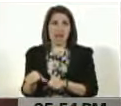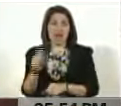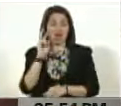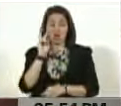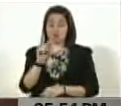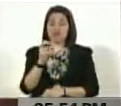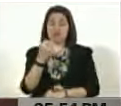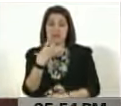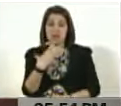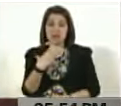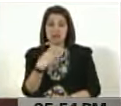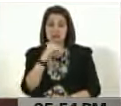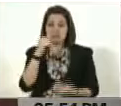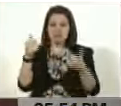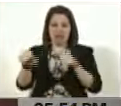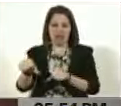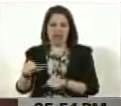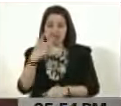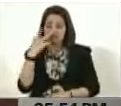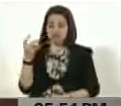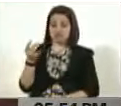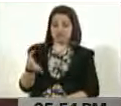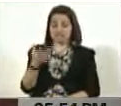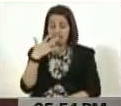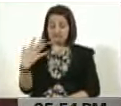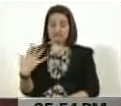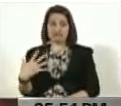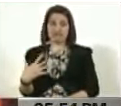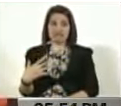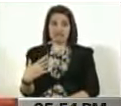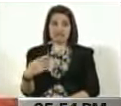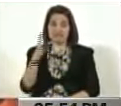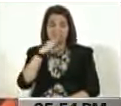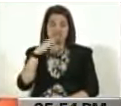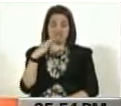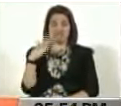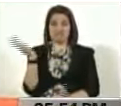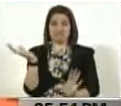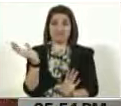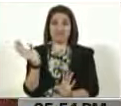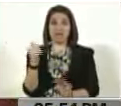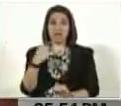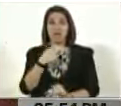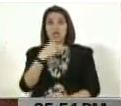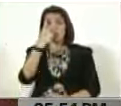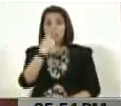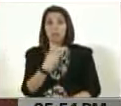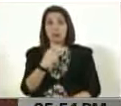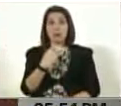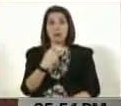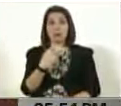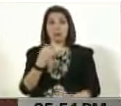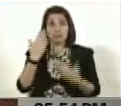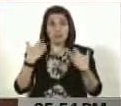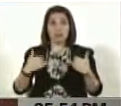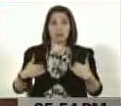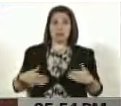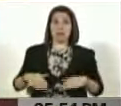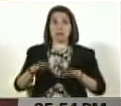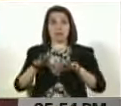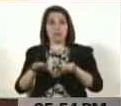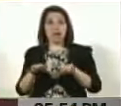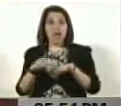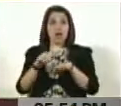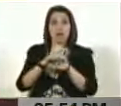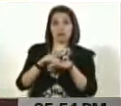En el suelo, lumpe, marginales, zarrapastrosos, hediondos. No, discúlpame, yo soy pobre, pero oye, papi, mira, mira